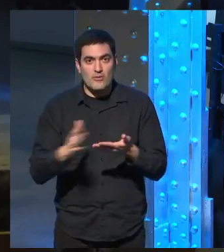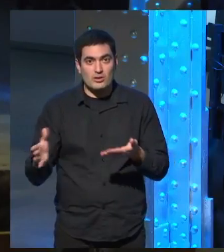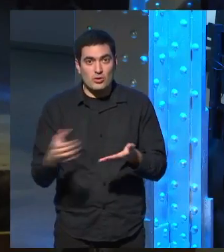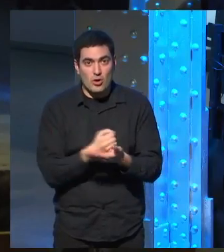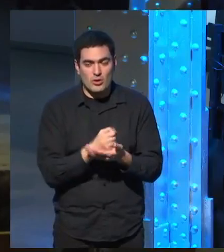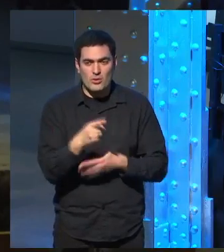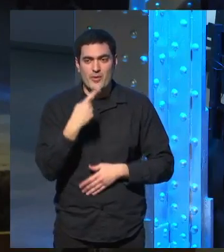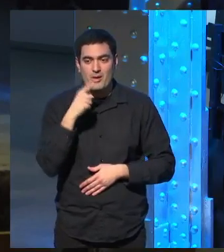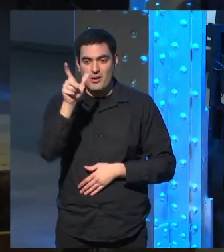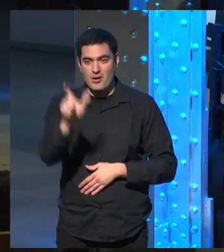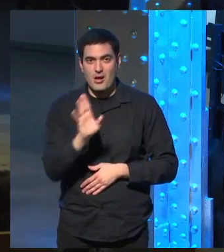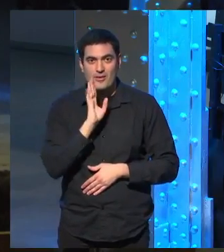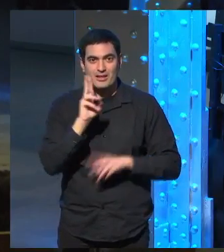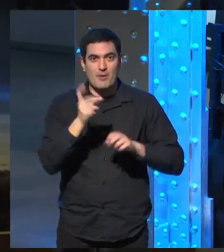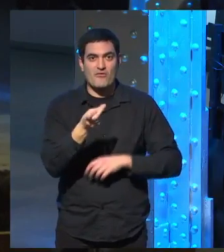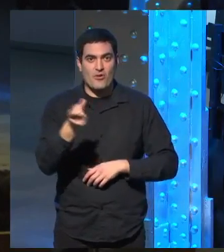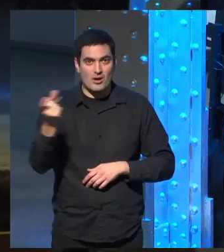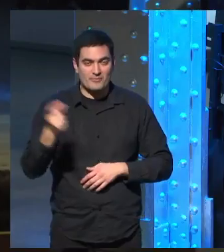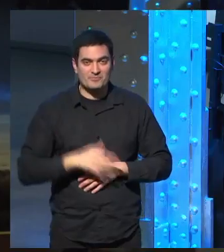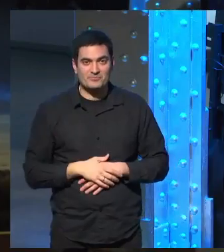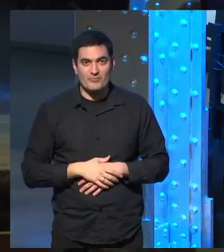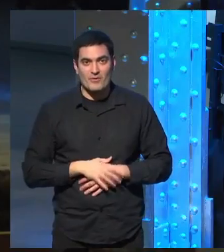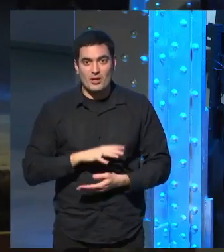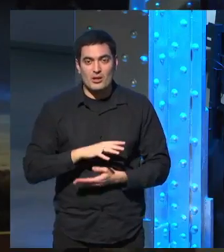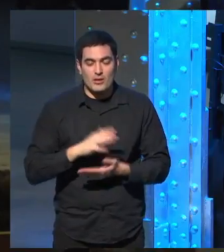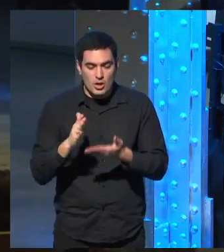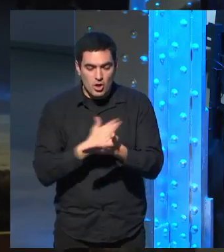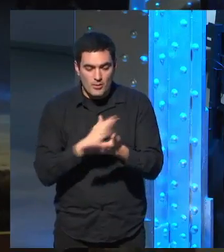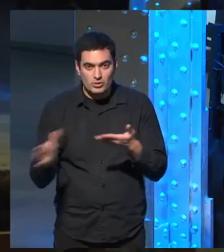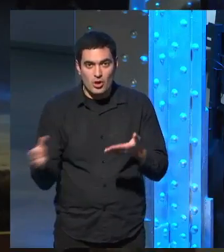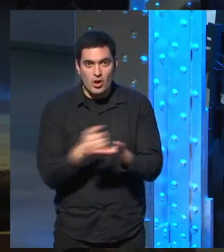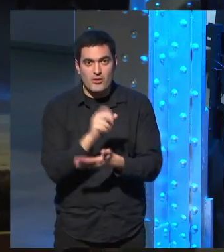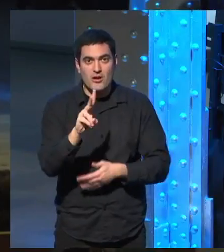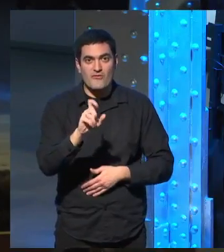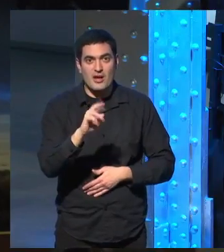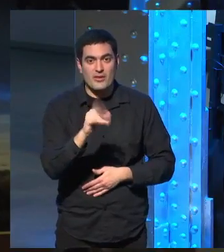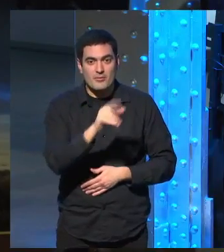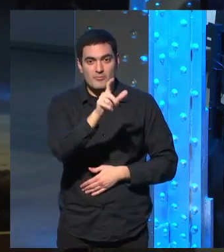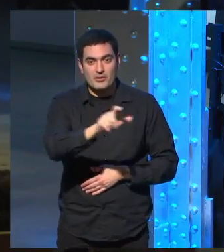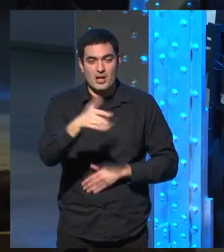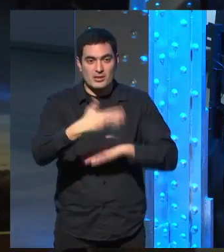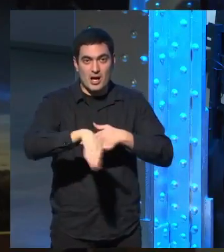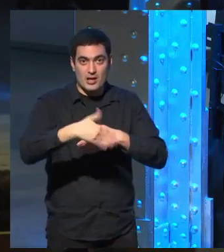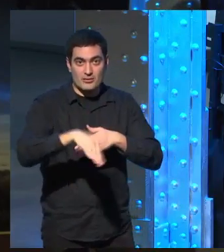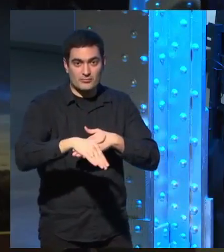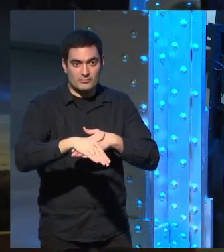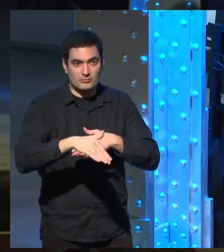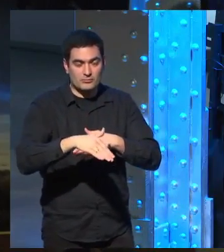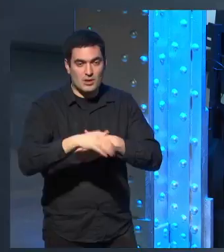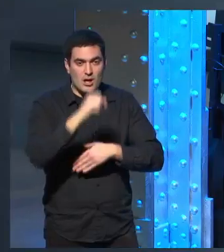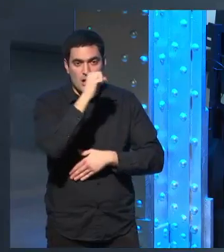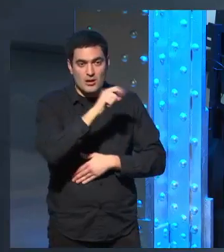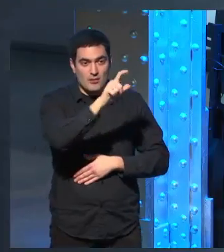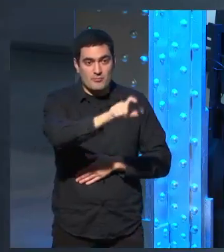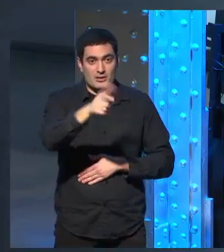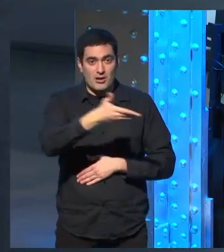que dices tú de la fuga, a lo largo de toda la novela, Verdi va oyendo a la gente por la calle, oyendo los cantos de